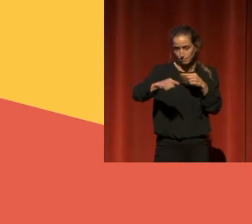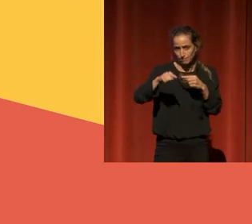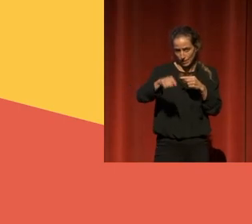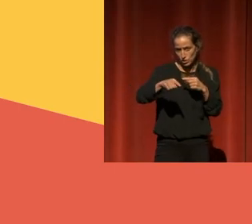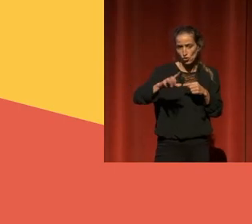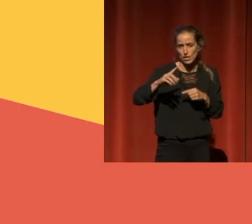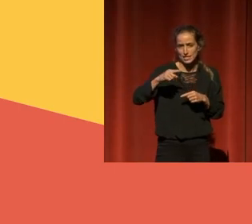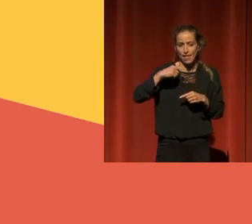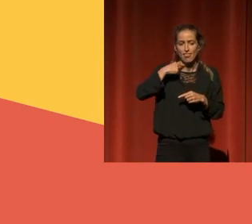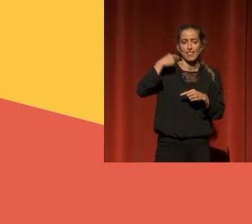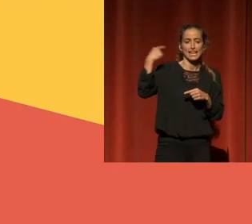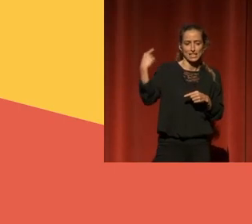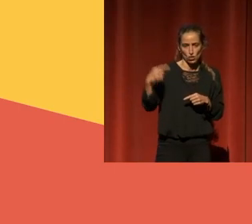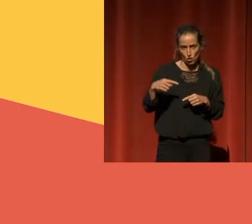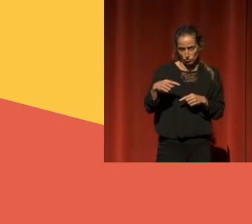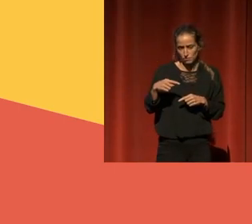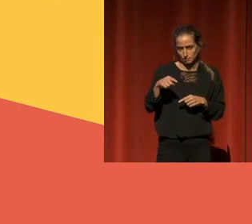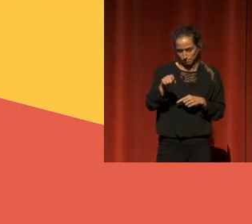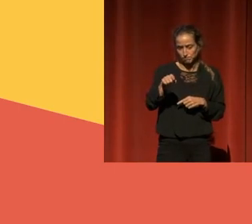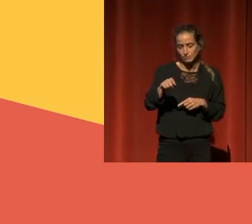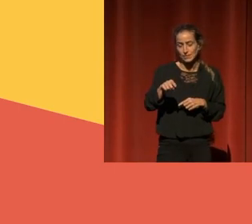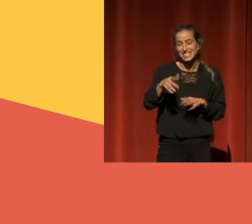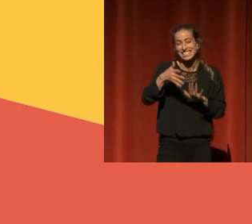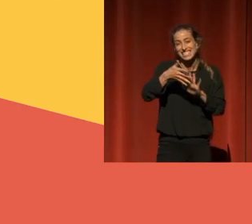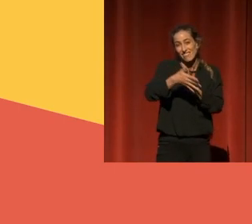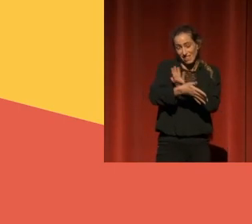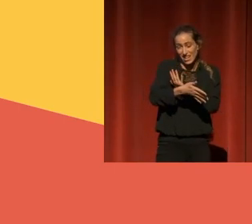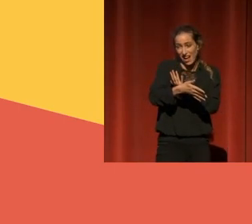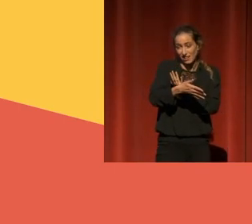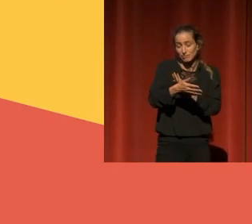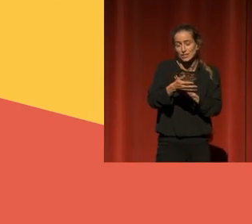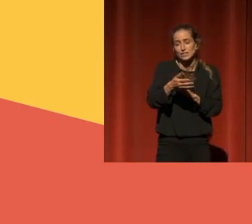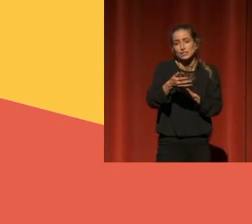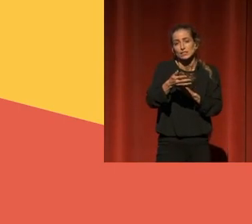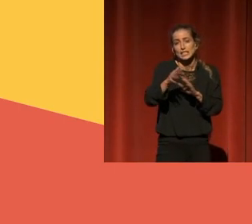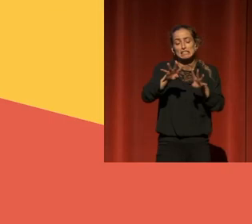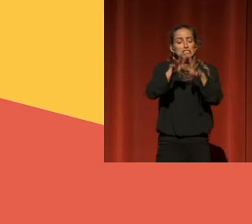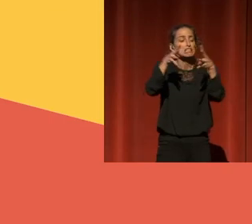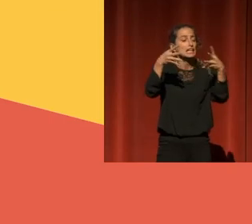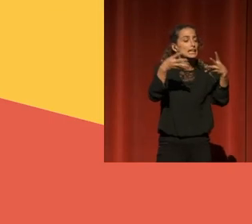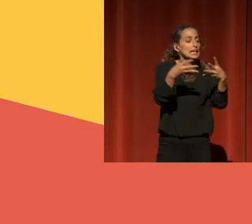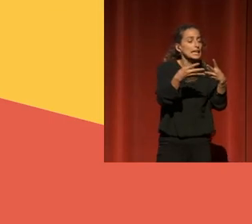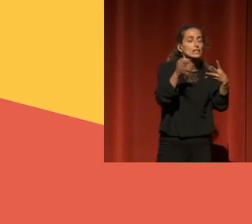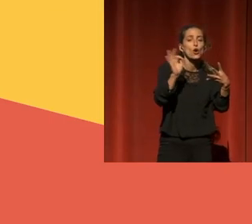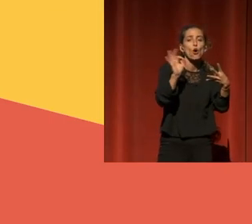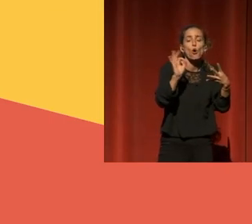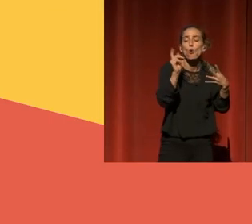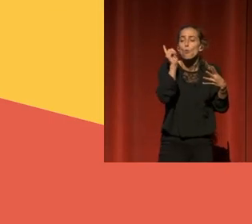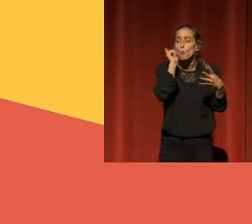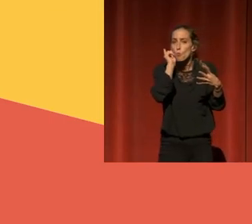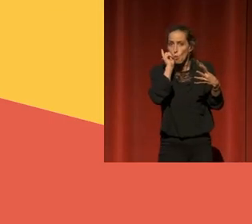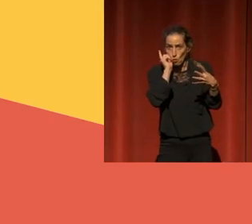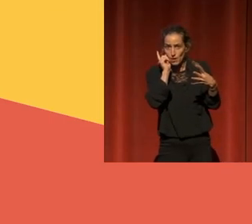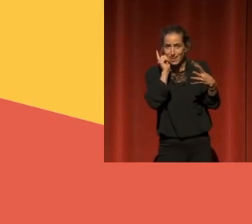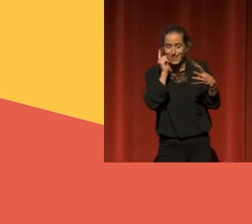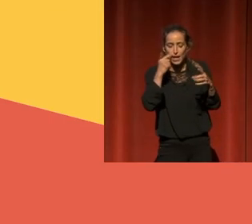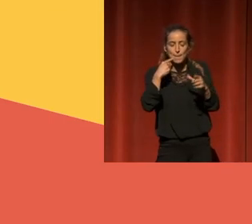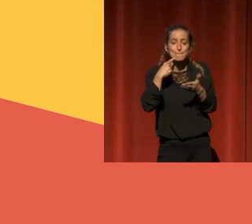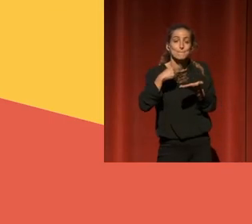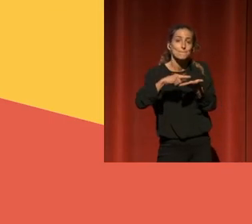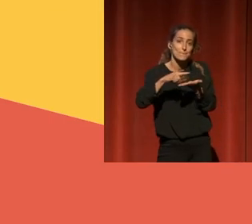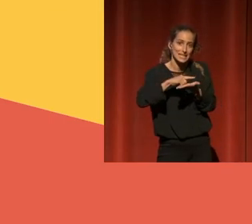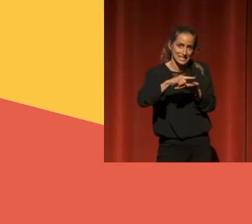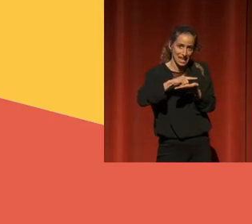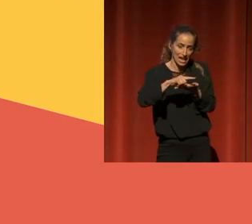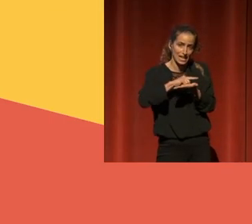que no lo conozca es el envío a través de internet o de un dispositivo móvil de mensajes de contenido